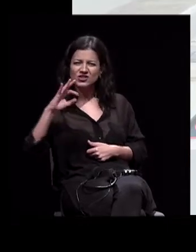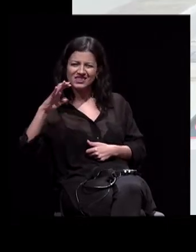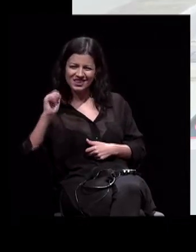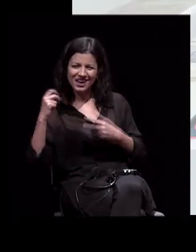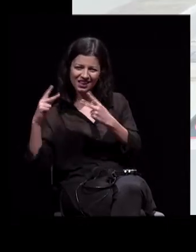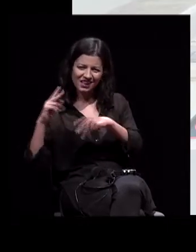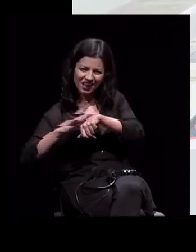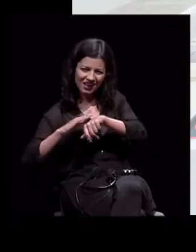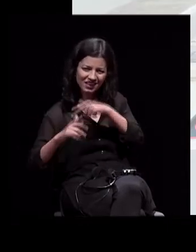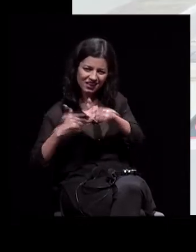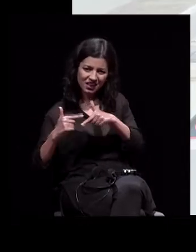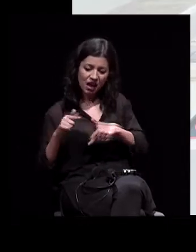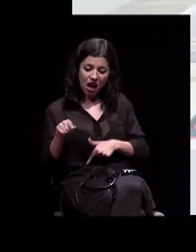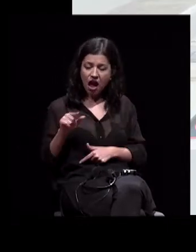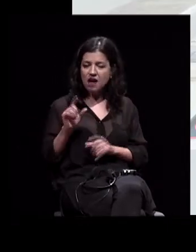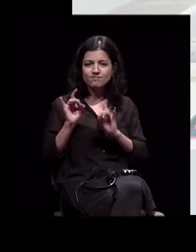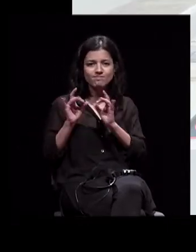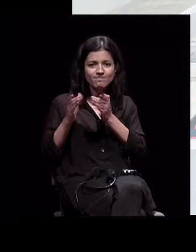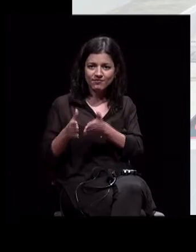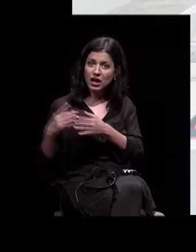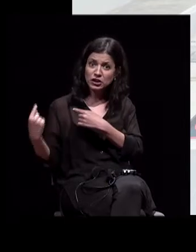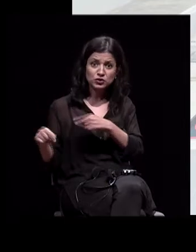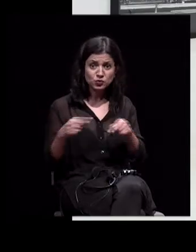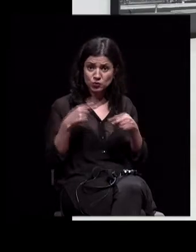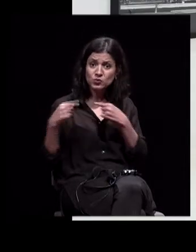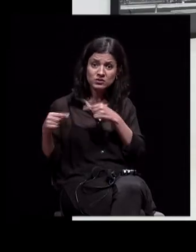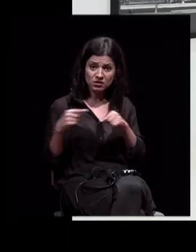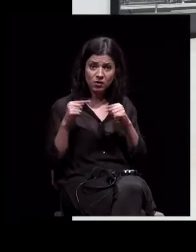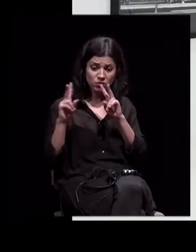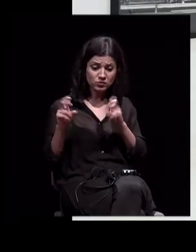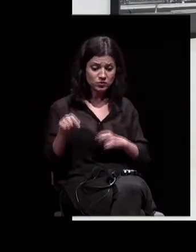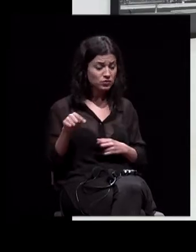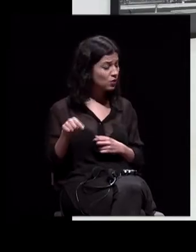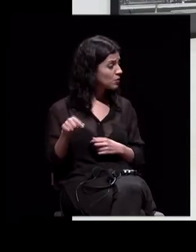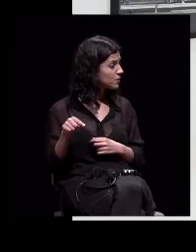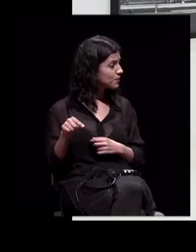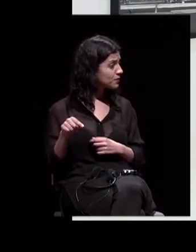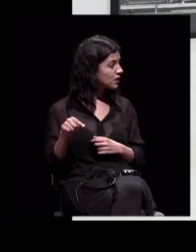una presencia muy singular en toda la exposición, ella está en todas las secciones,